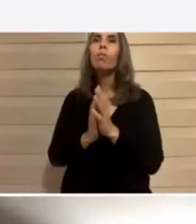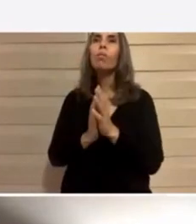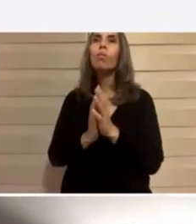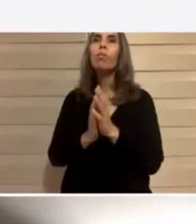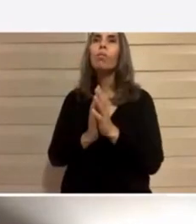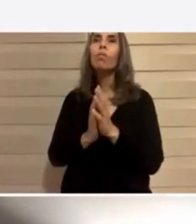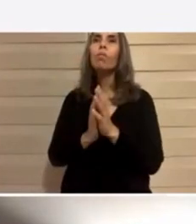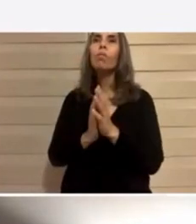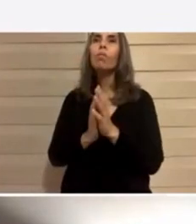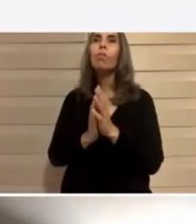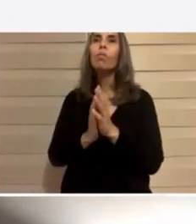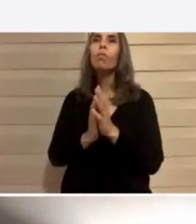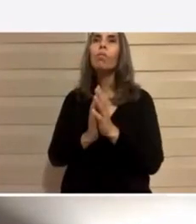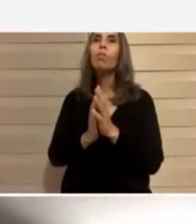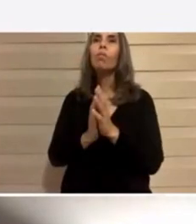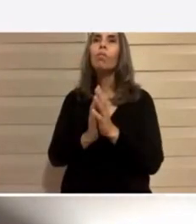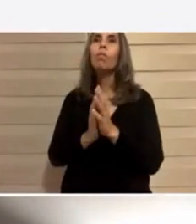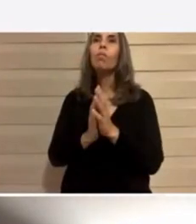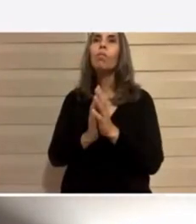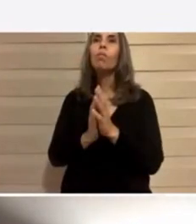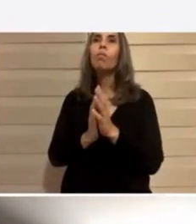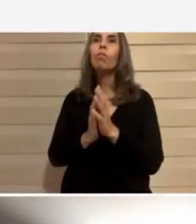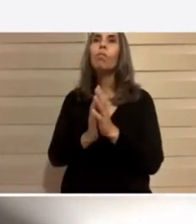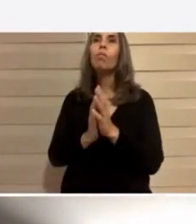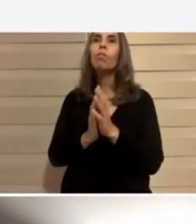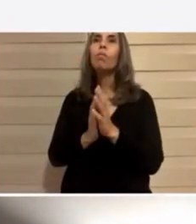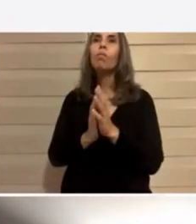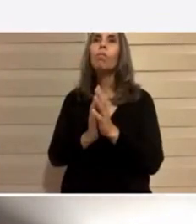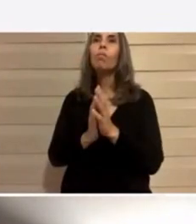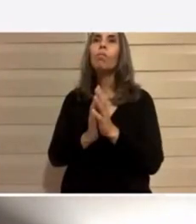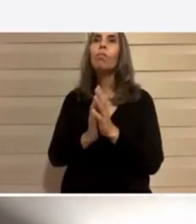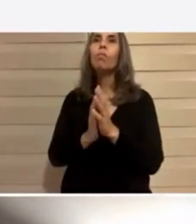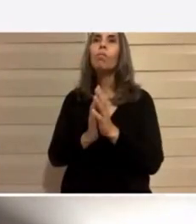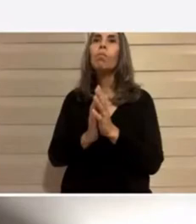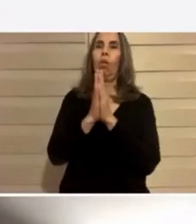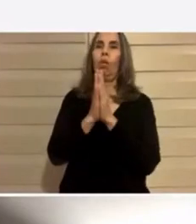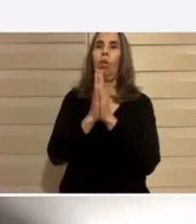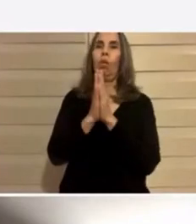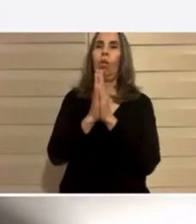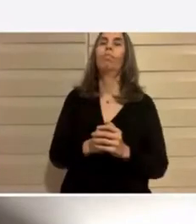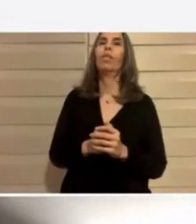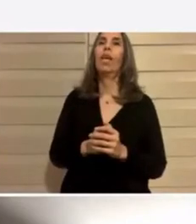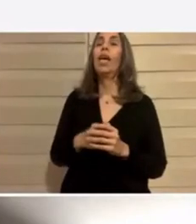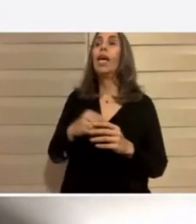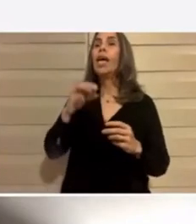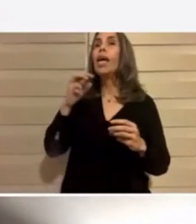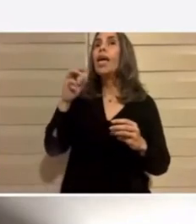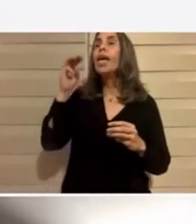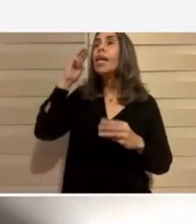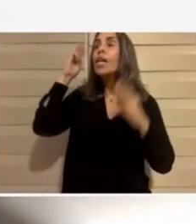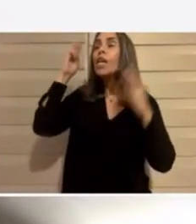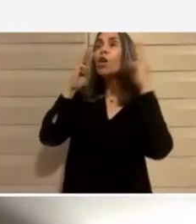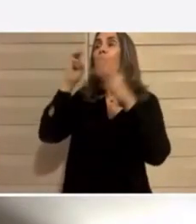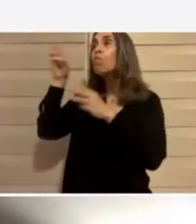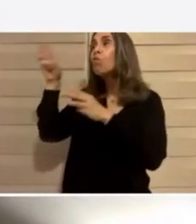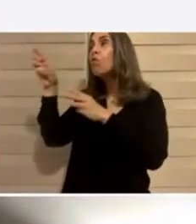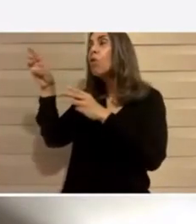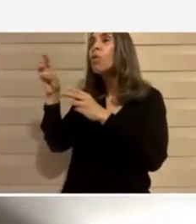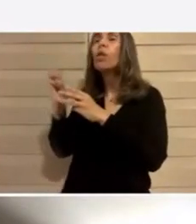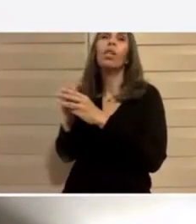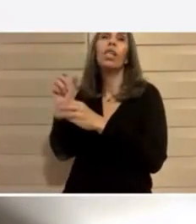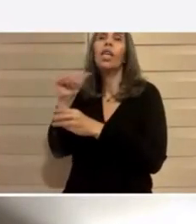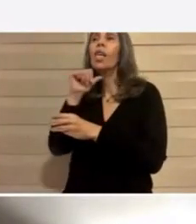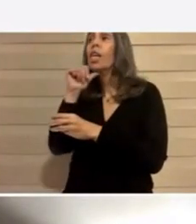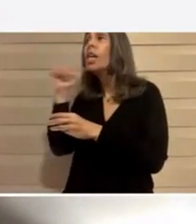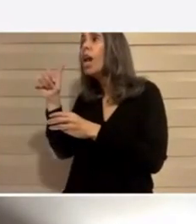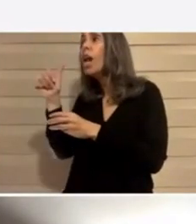un museo, lo peor para las artes vivas, es no tener un espectador, una persona a